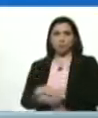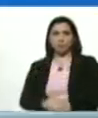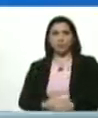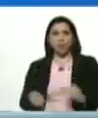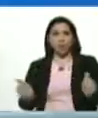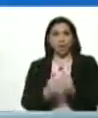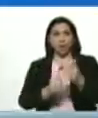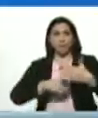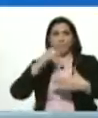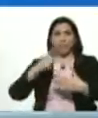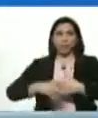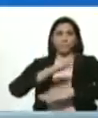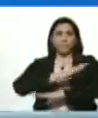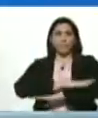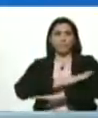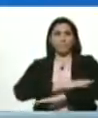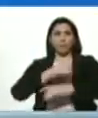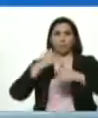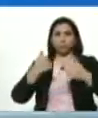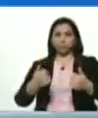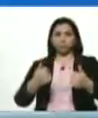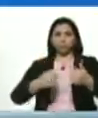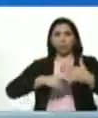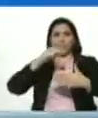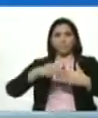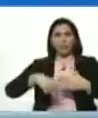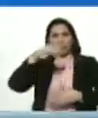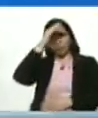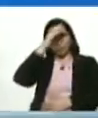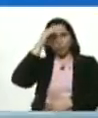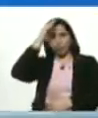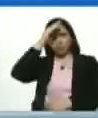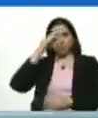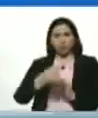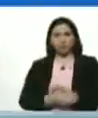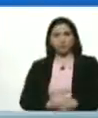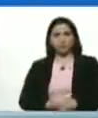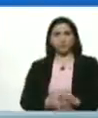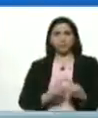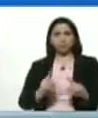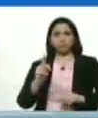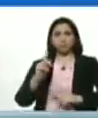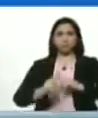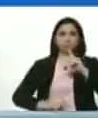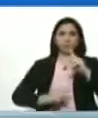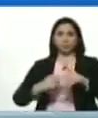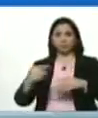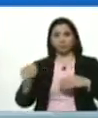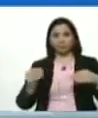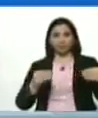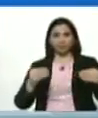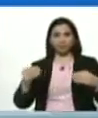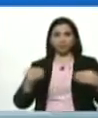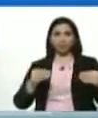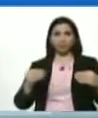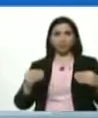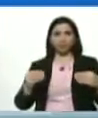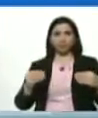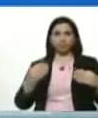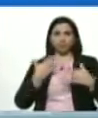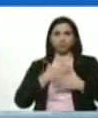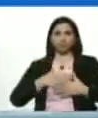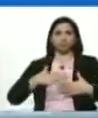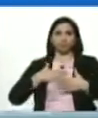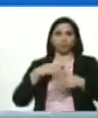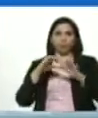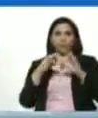plan disciplinado con un plan consciente para un proceso de flexibilización que beneficie